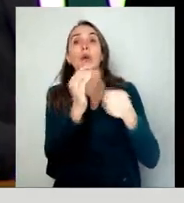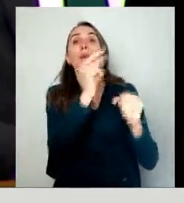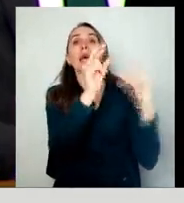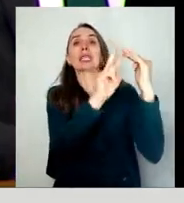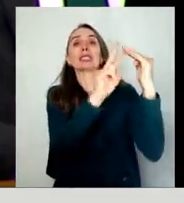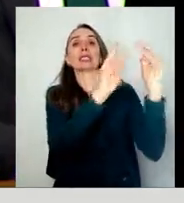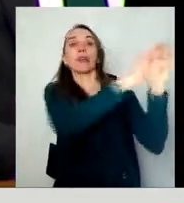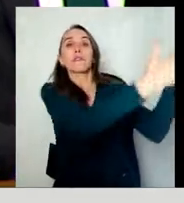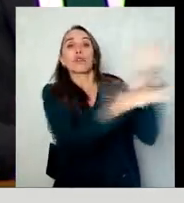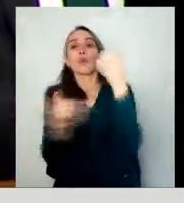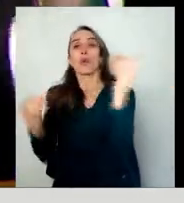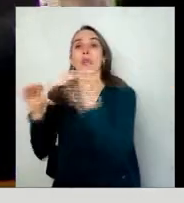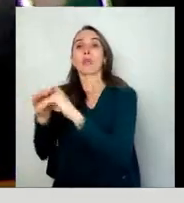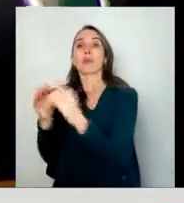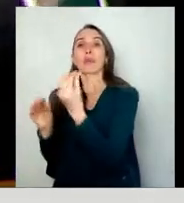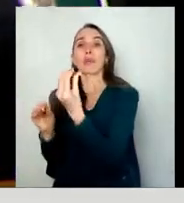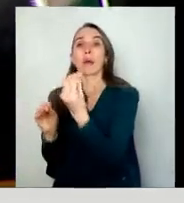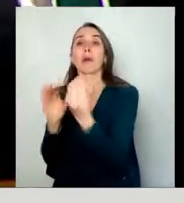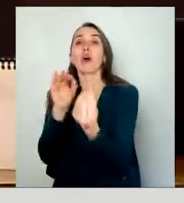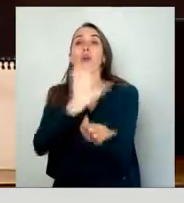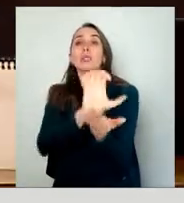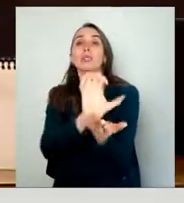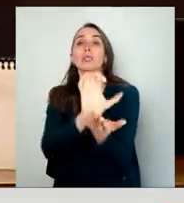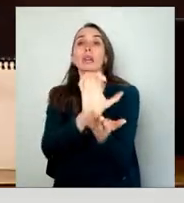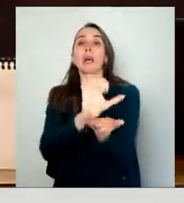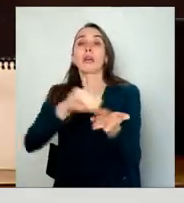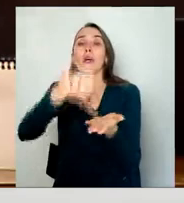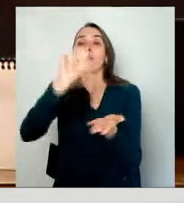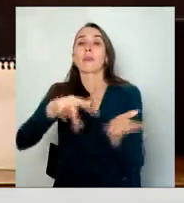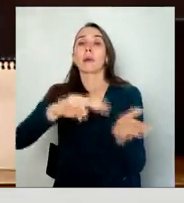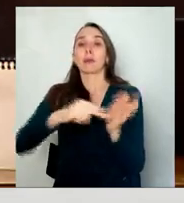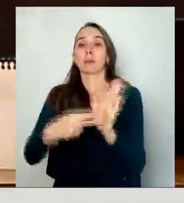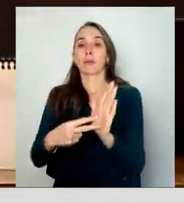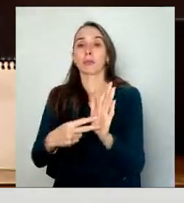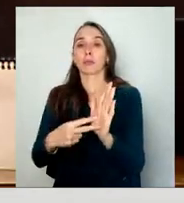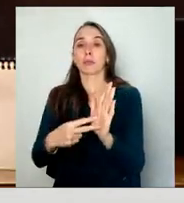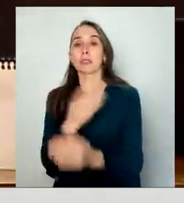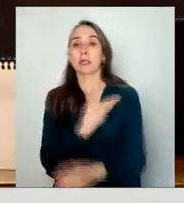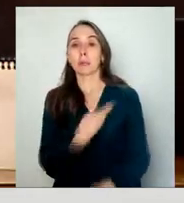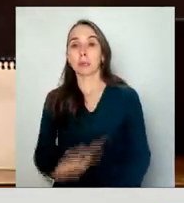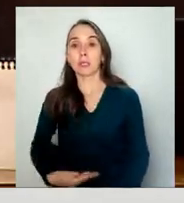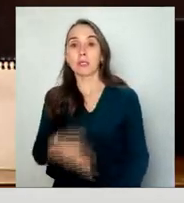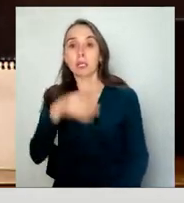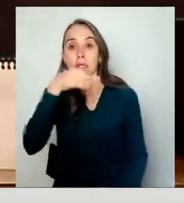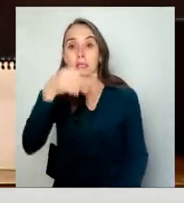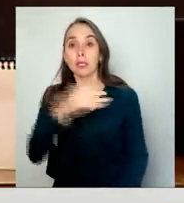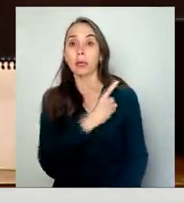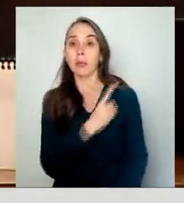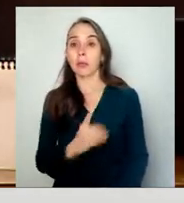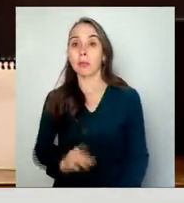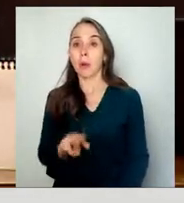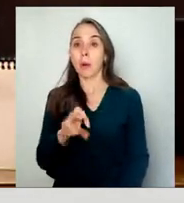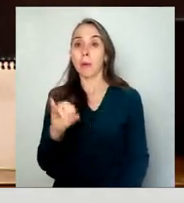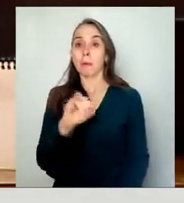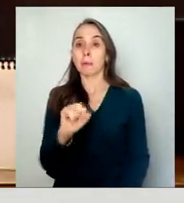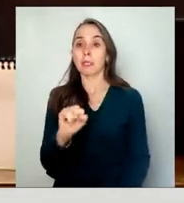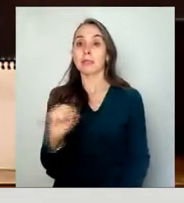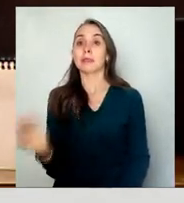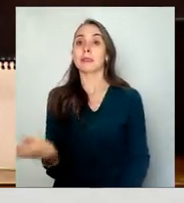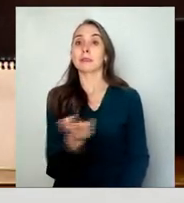hace cargo del problema Muchas gracias presidente Gracias diputado Messi le damos la palabra al diputado Mauricio Ojeda